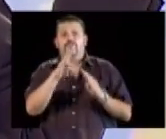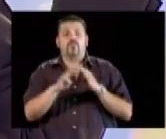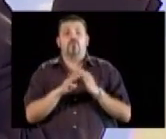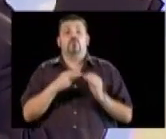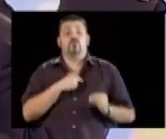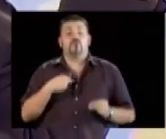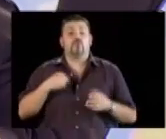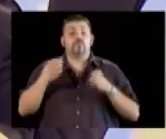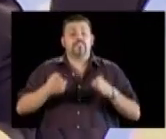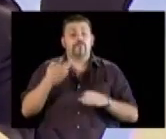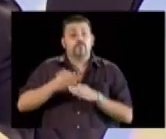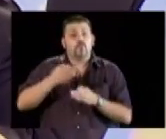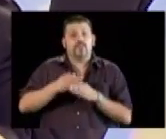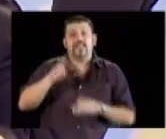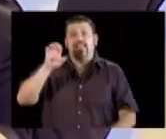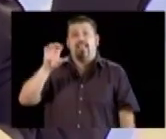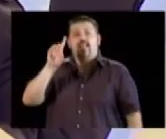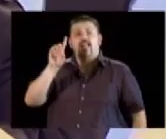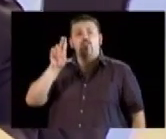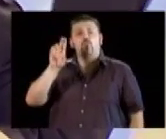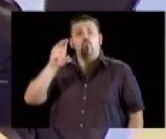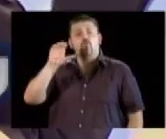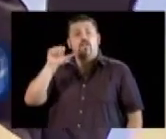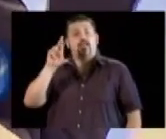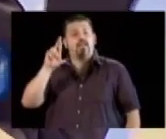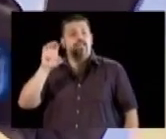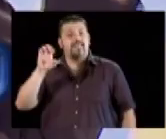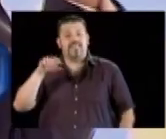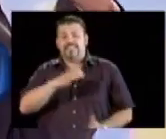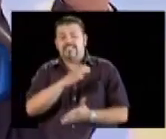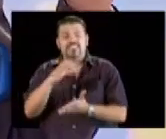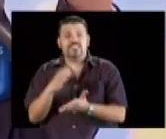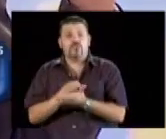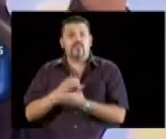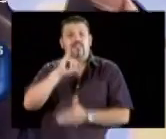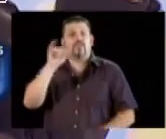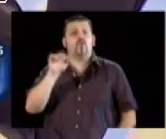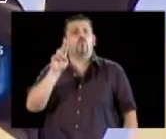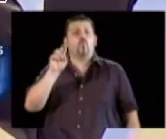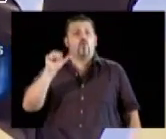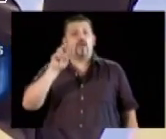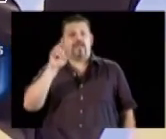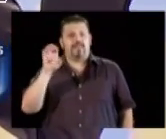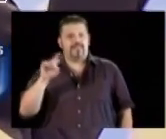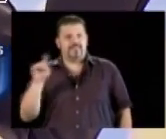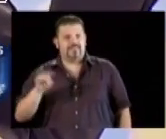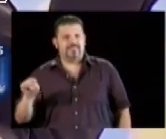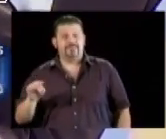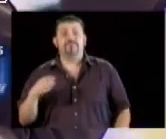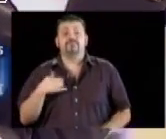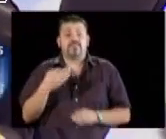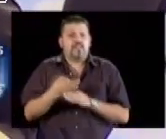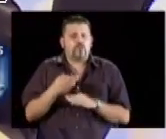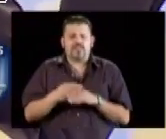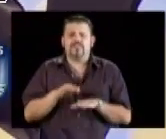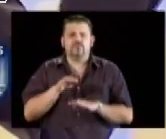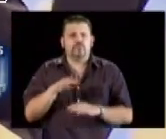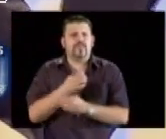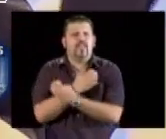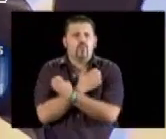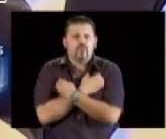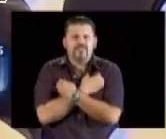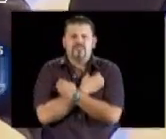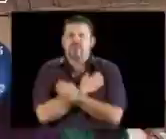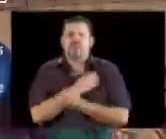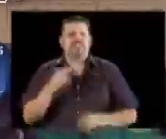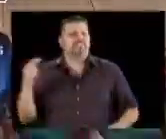Ciudad Juárez, en un lugar donde se soñaba imposible lograr este proyecto, donde la educación es